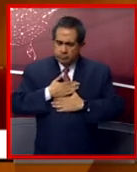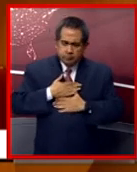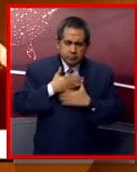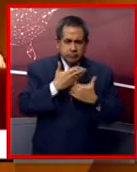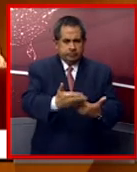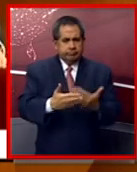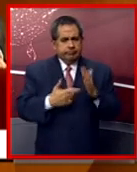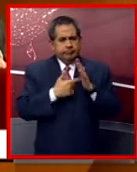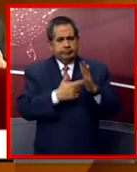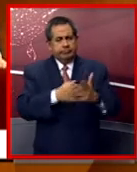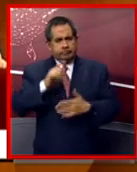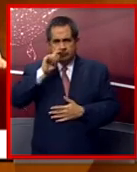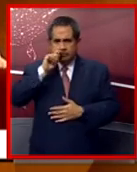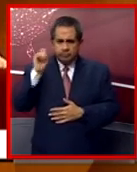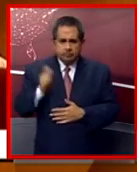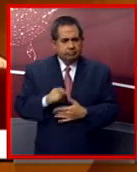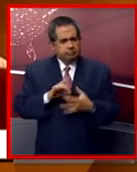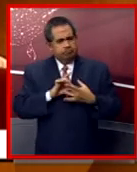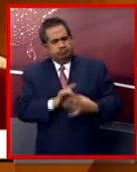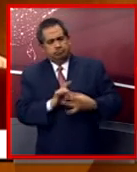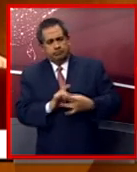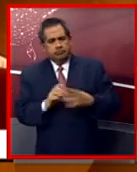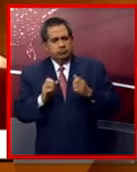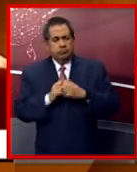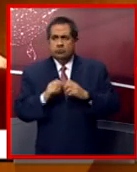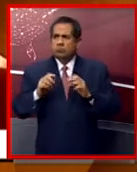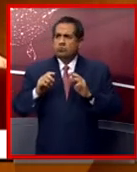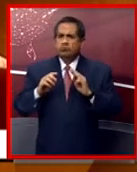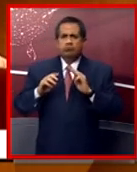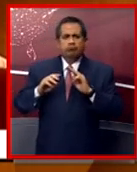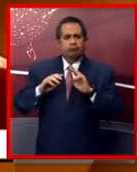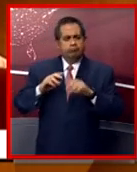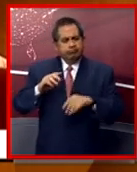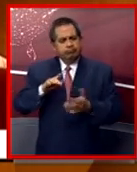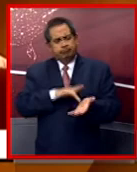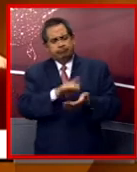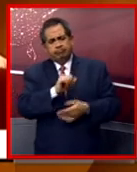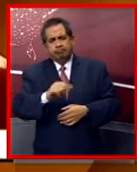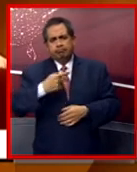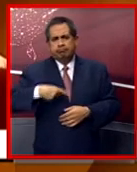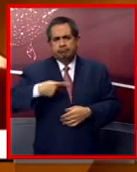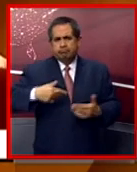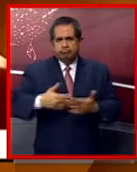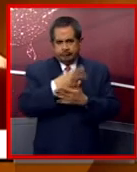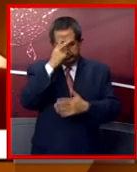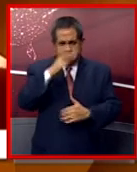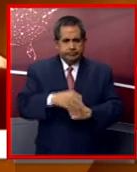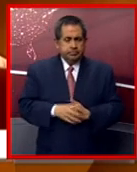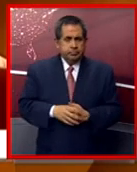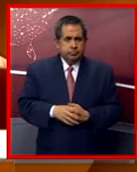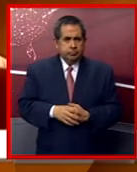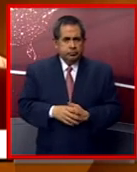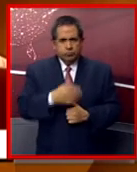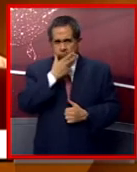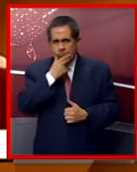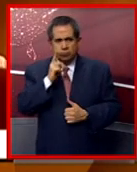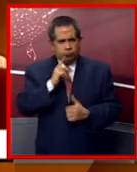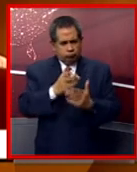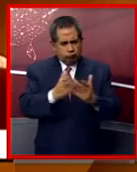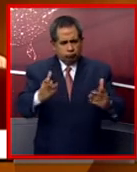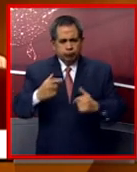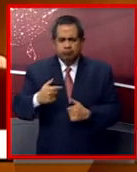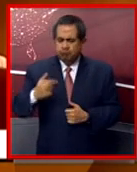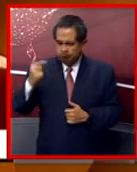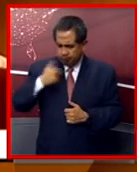de nuestra amistad y la solidaridad hacia el pueblo mexicano. Damas y caballeros, estoy convencido